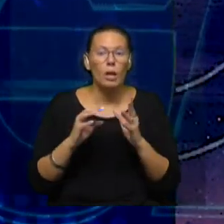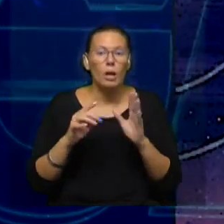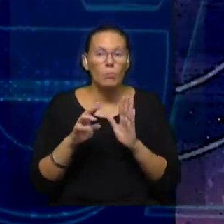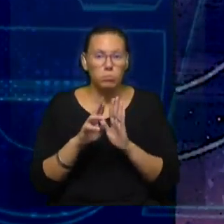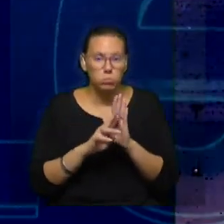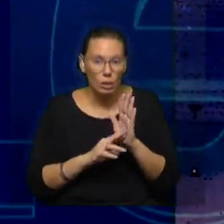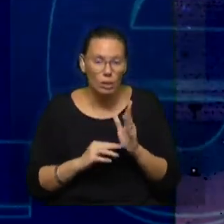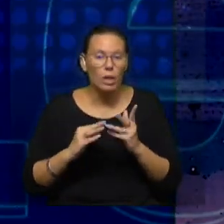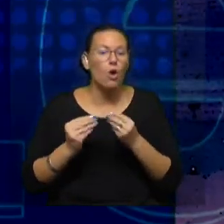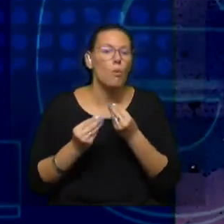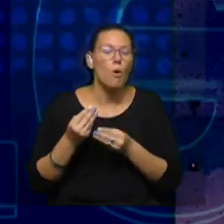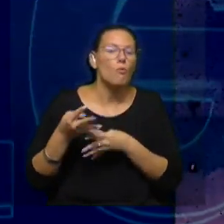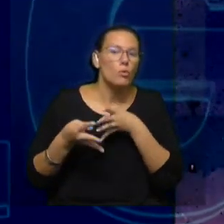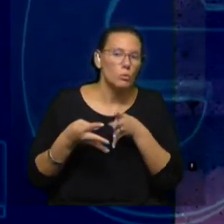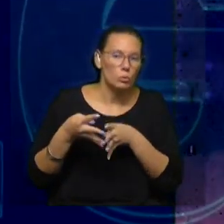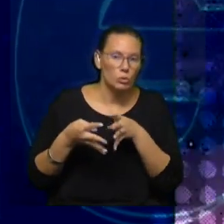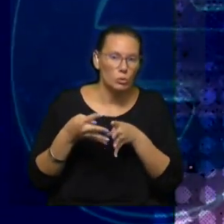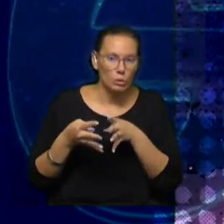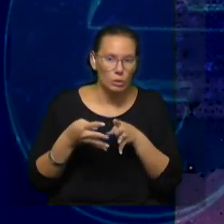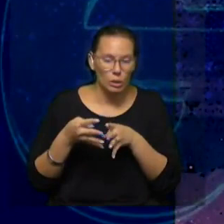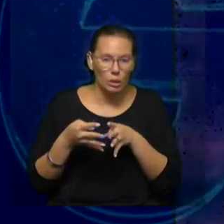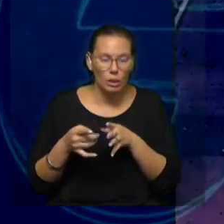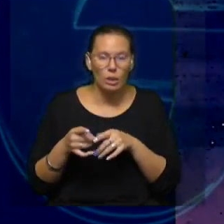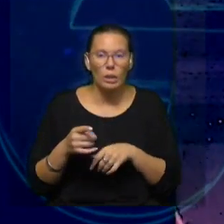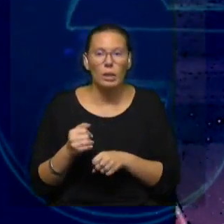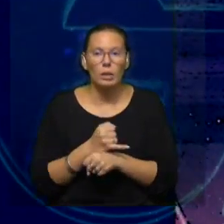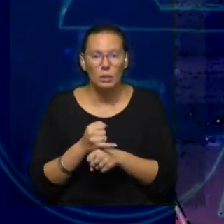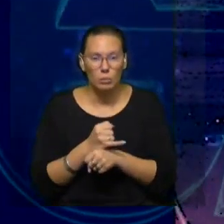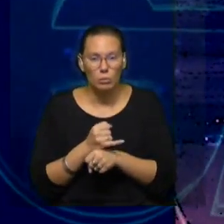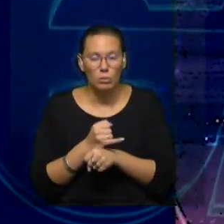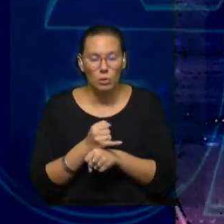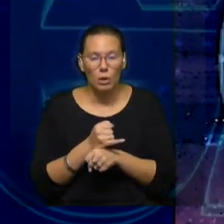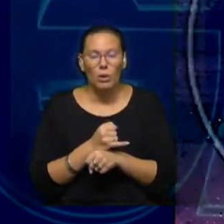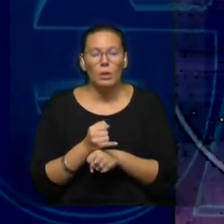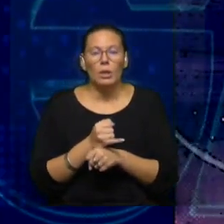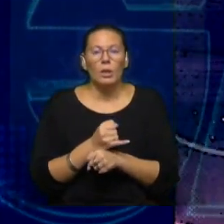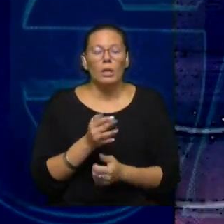de funcionamiento, está bajo la égida, digamos, de la Institución de Derechos Humanos,